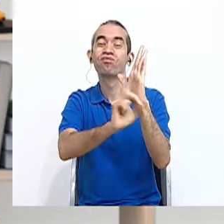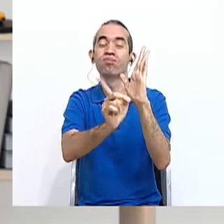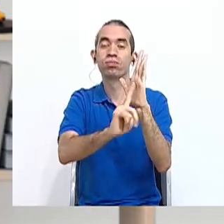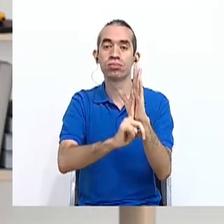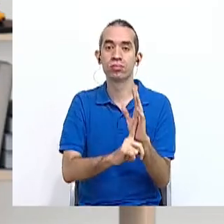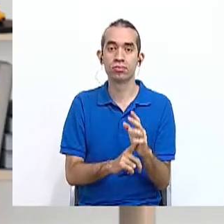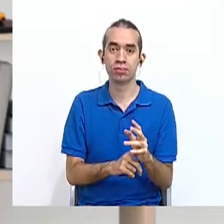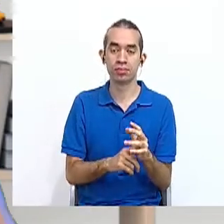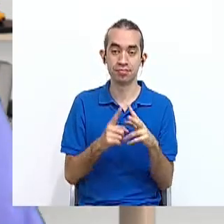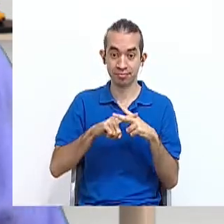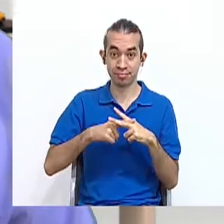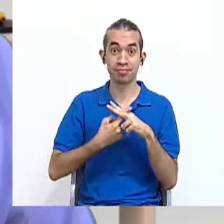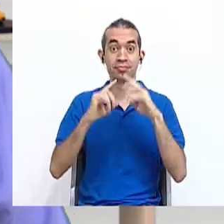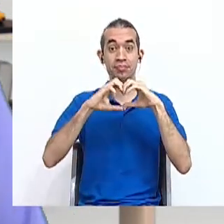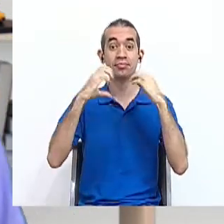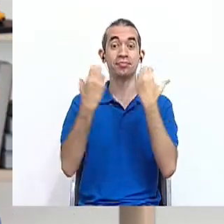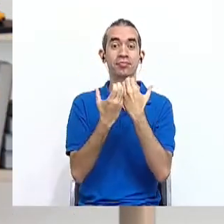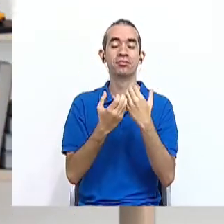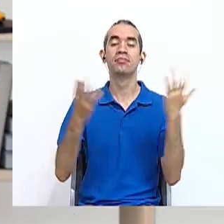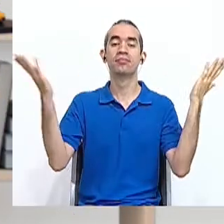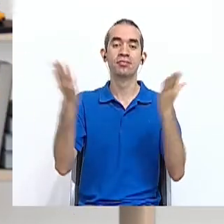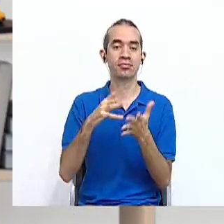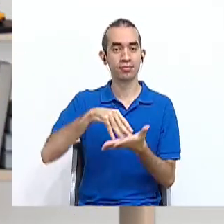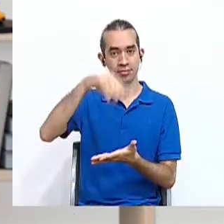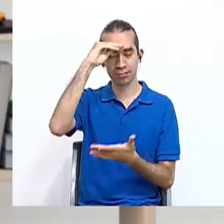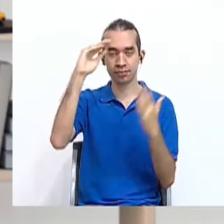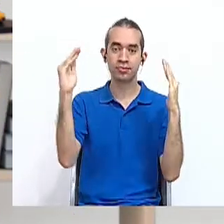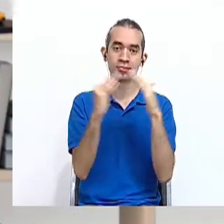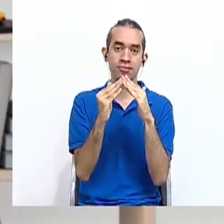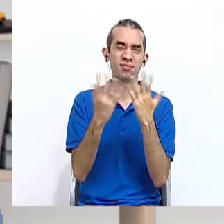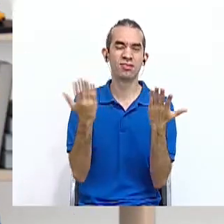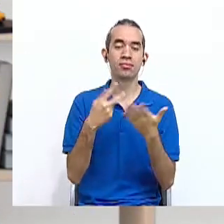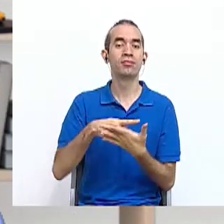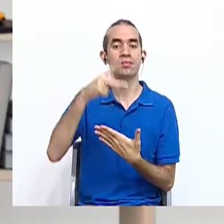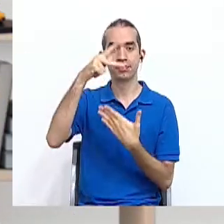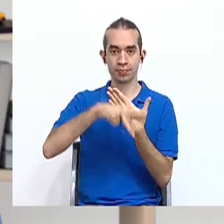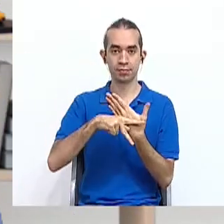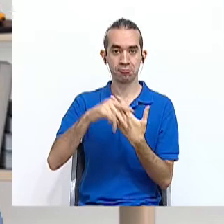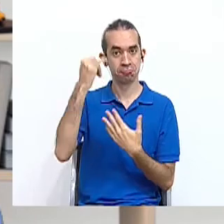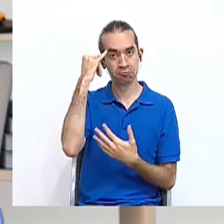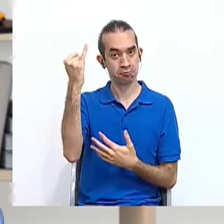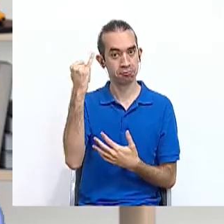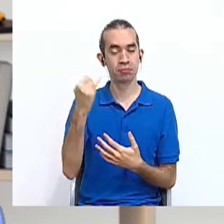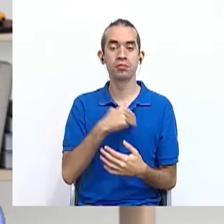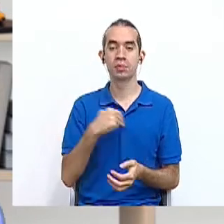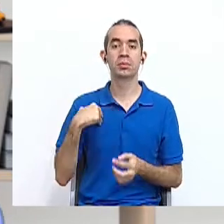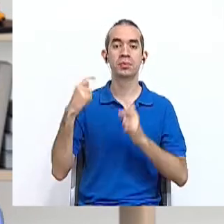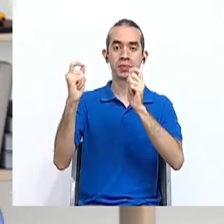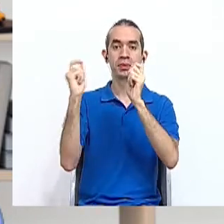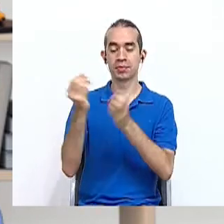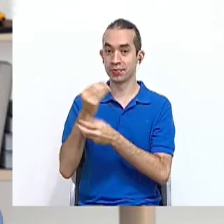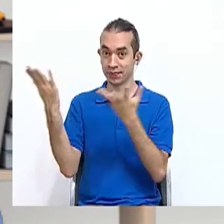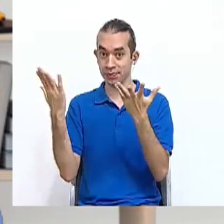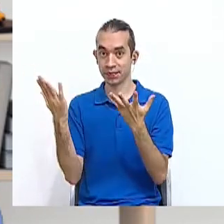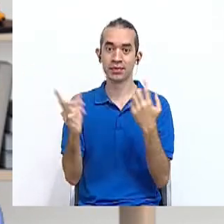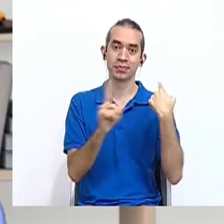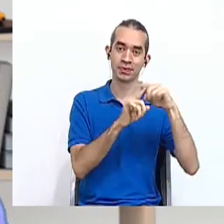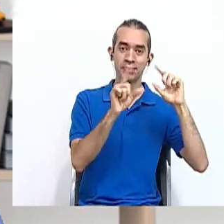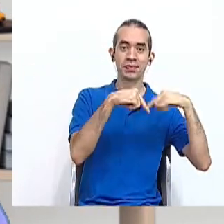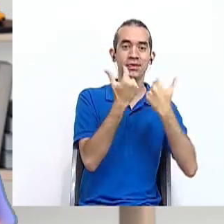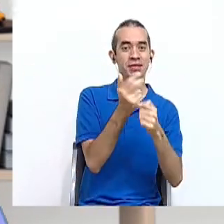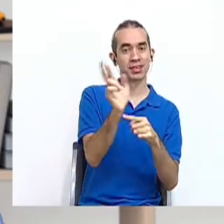Porque ya estamos entrando a clases. Bienvenidos a Aprendo en Casa, un programa, una iniciativa del Ministerio de Educación Pública y del Grupo